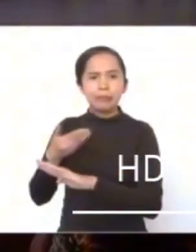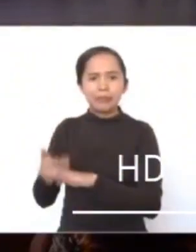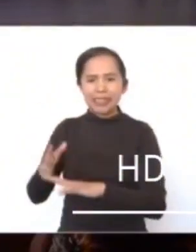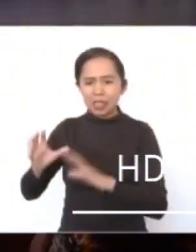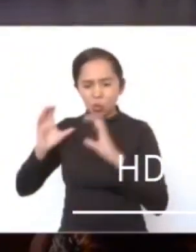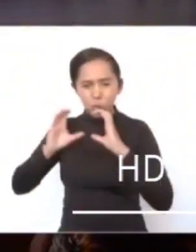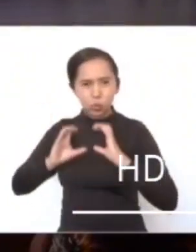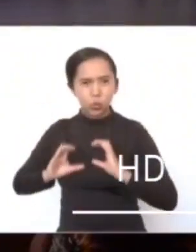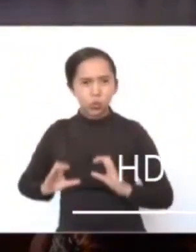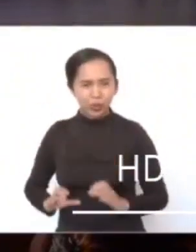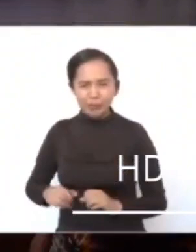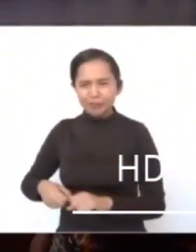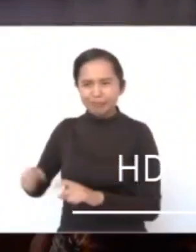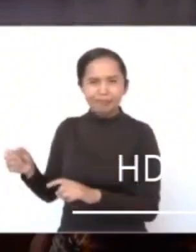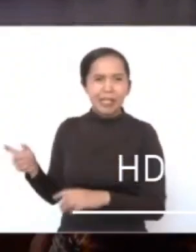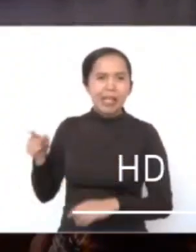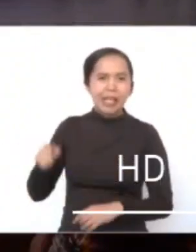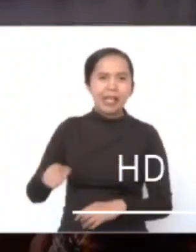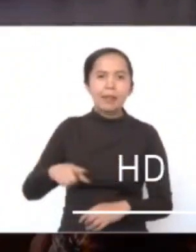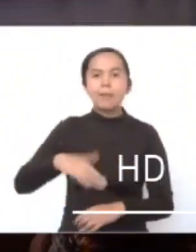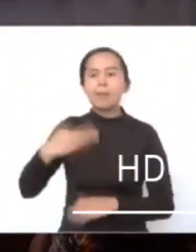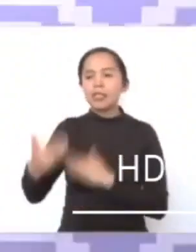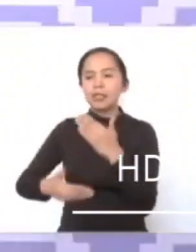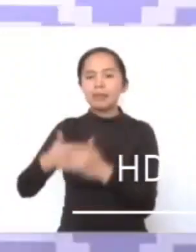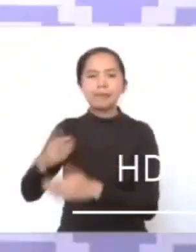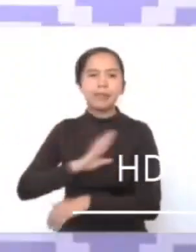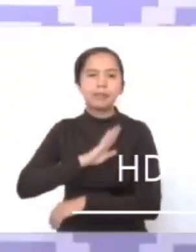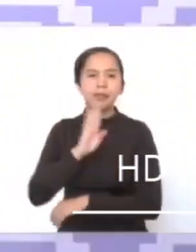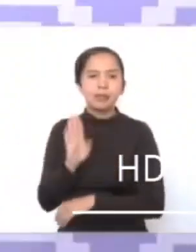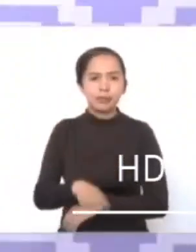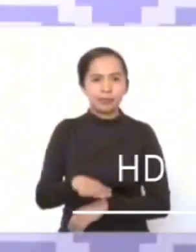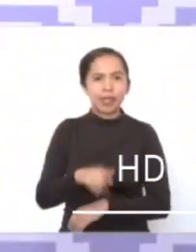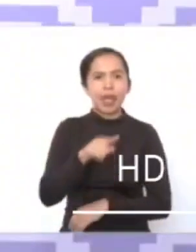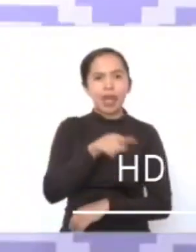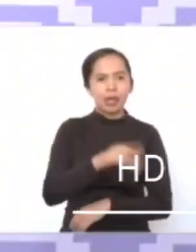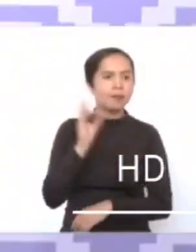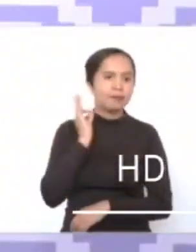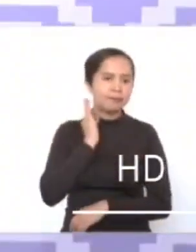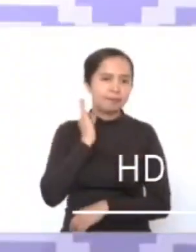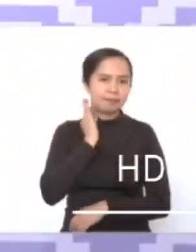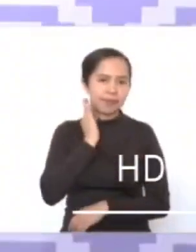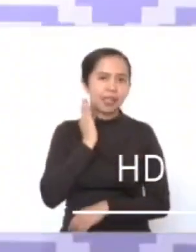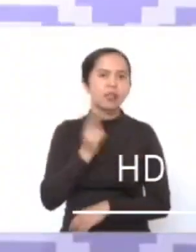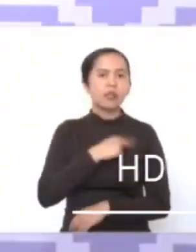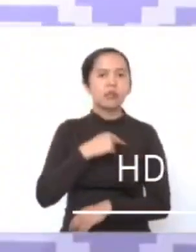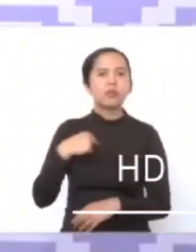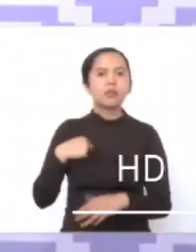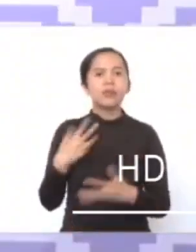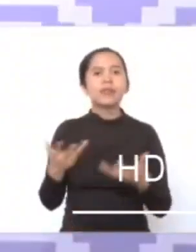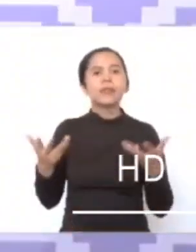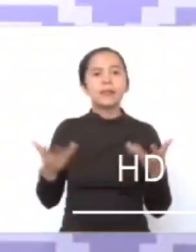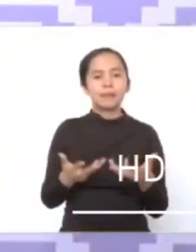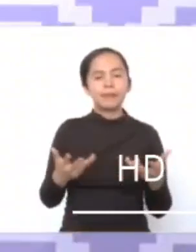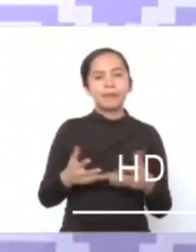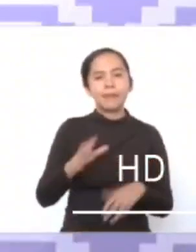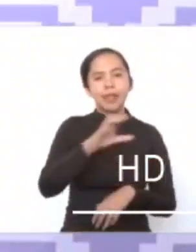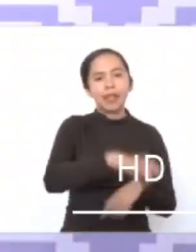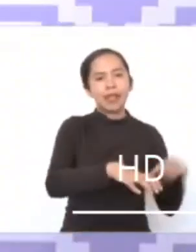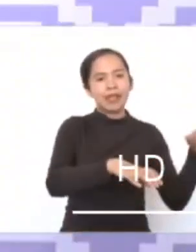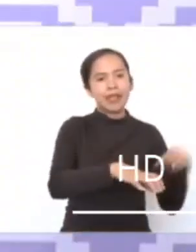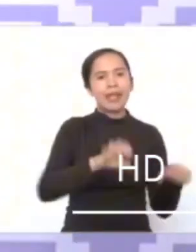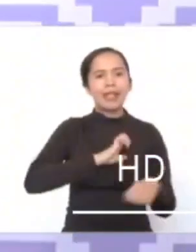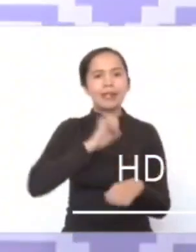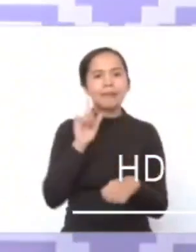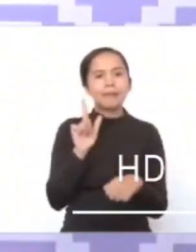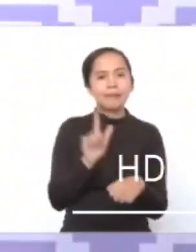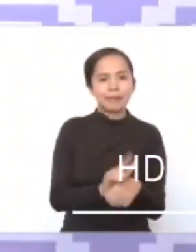que desafortunadamente provocaron su muerte. En la Fiscalía contamos con una unidad especializada